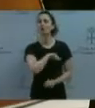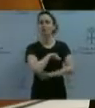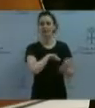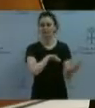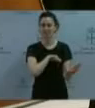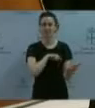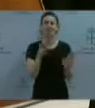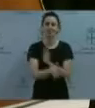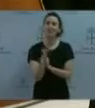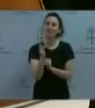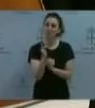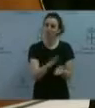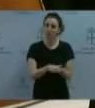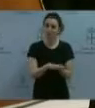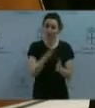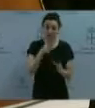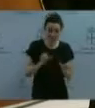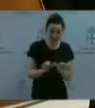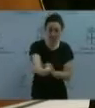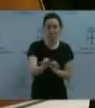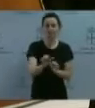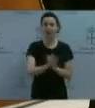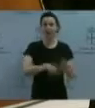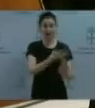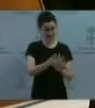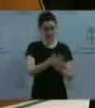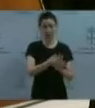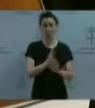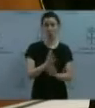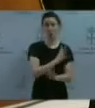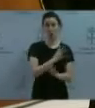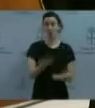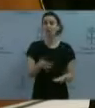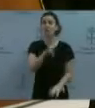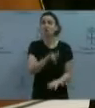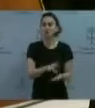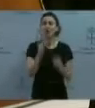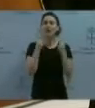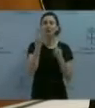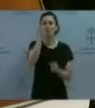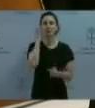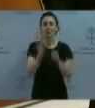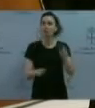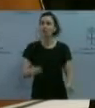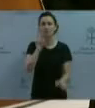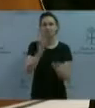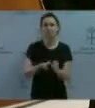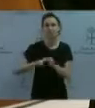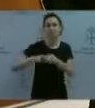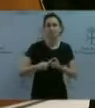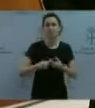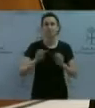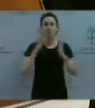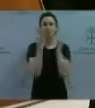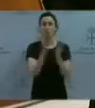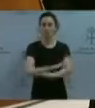hasta esta legislatura, además de les diputadas y diputados, les personas que formen parte del Consejo de Gobierno, los cargos y personas